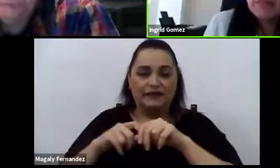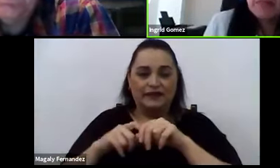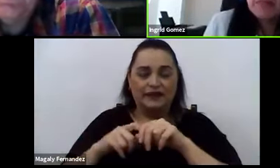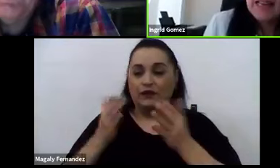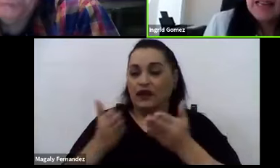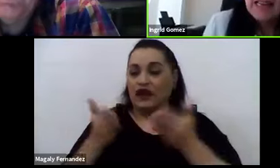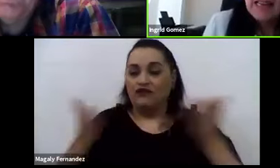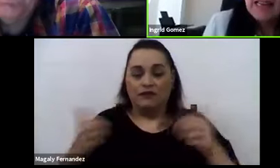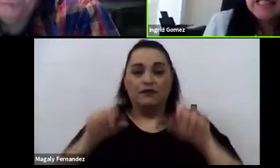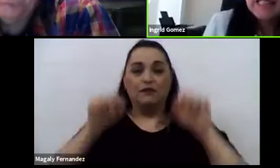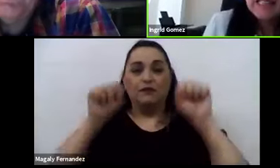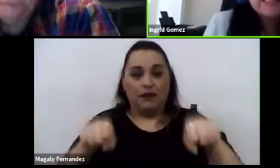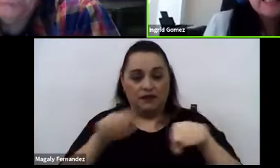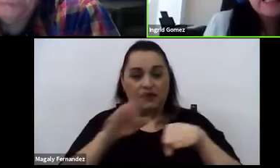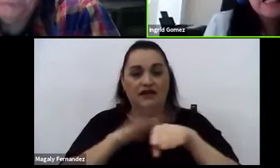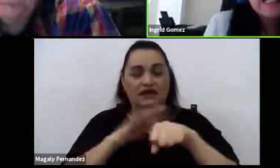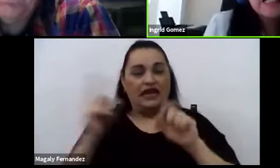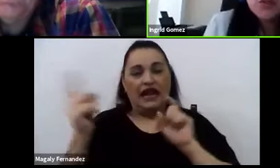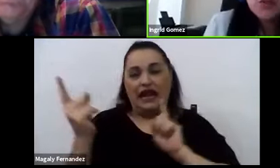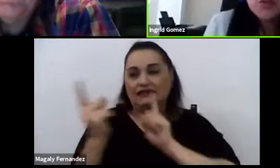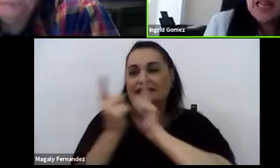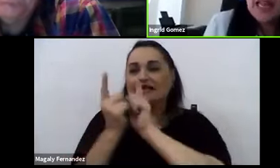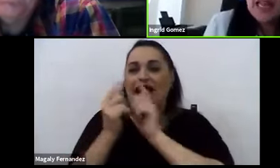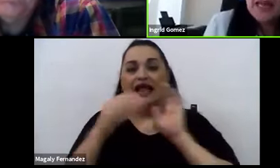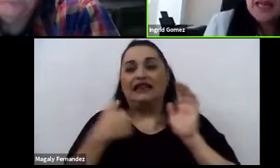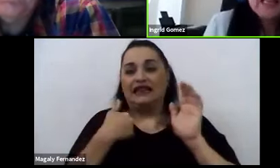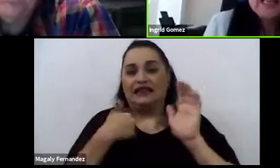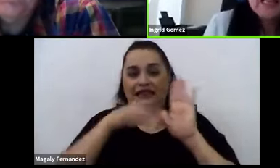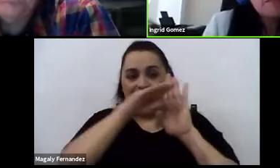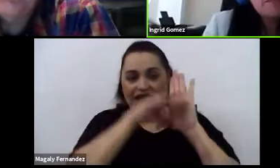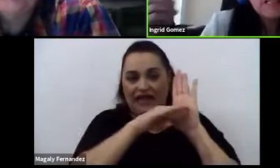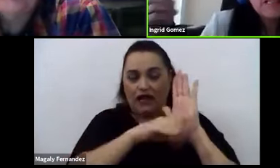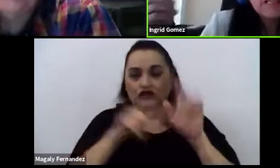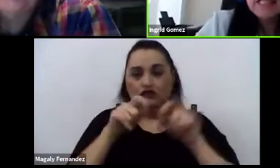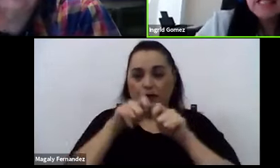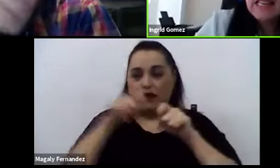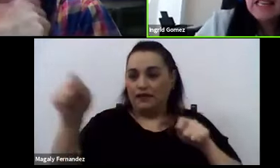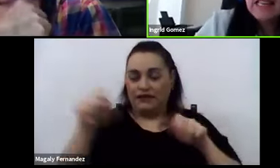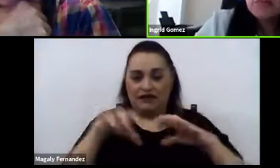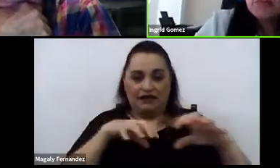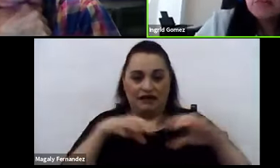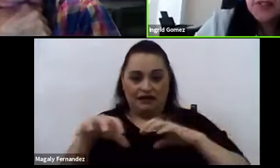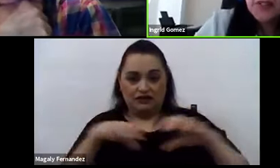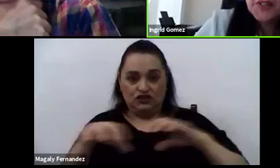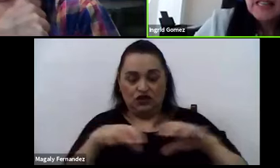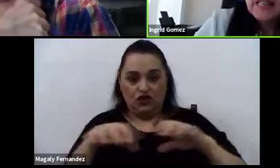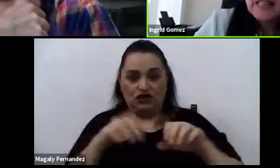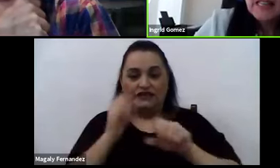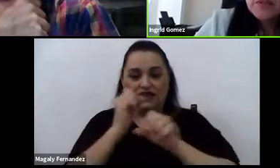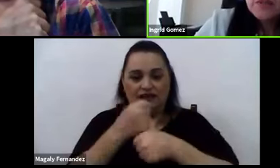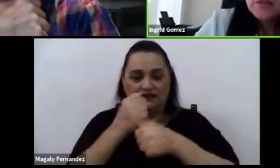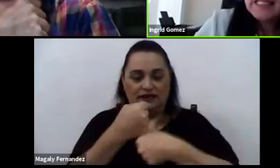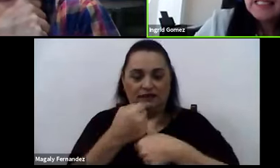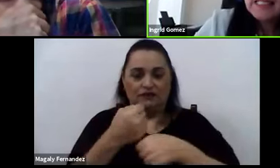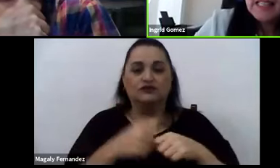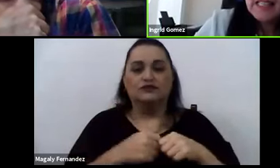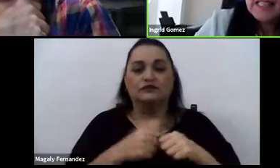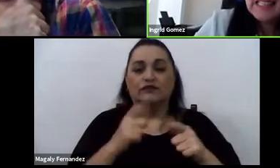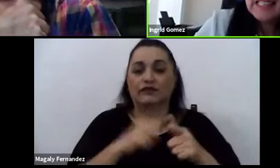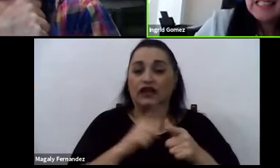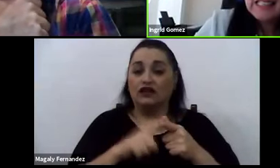herramienta que nos permita acercar y tener datos para medir las acciones que vamos realizando.